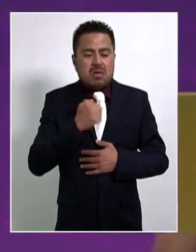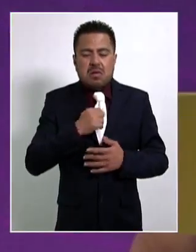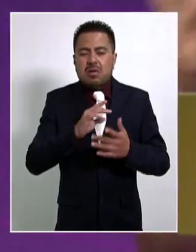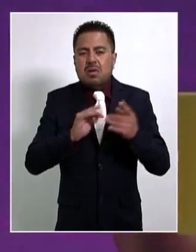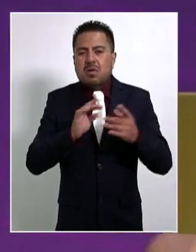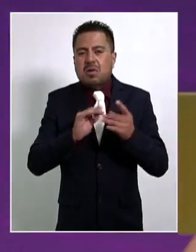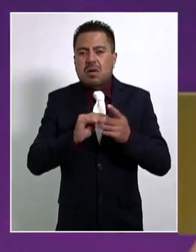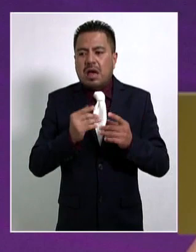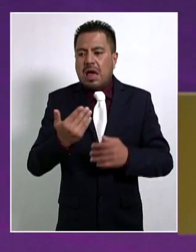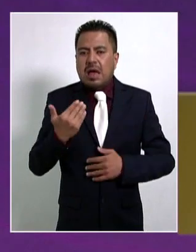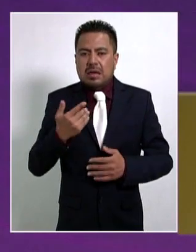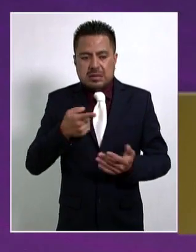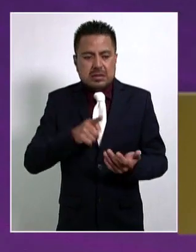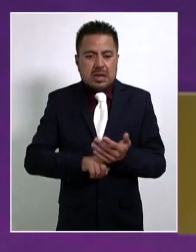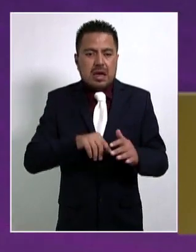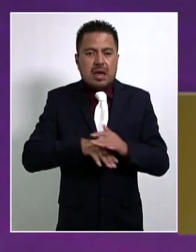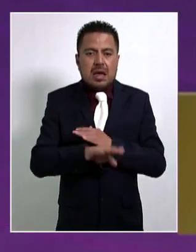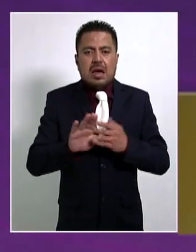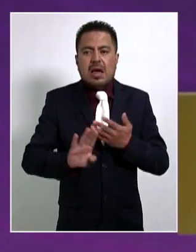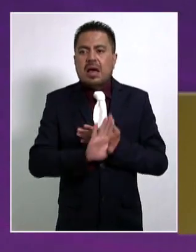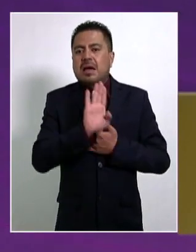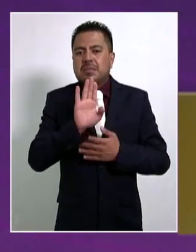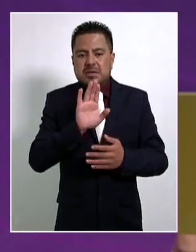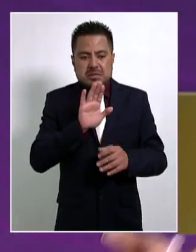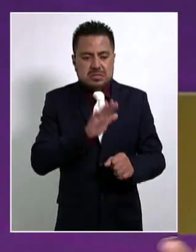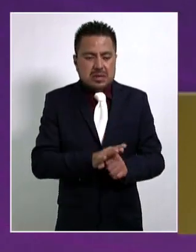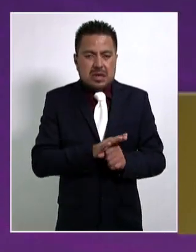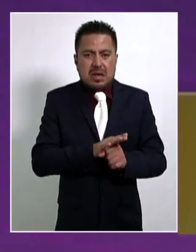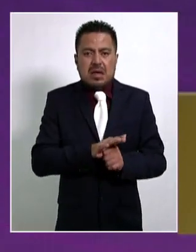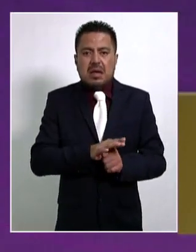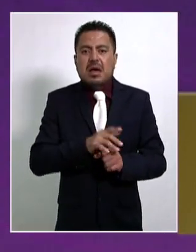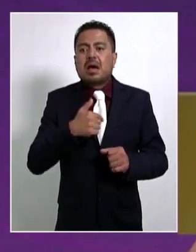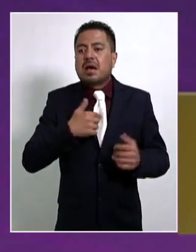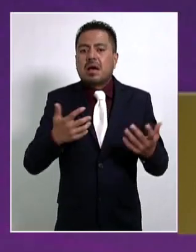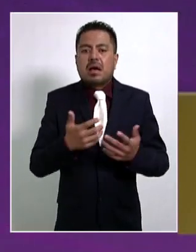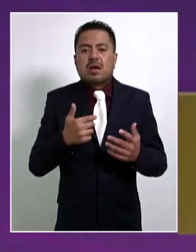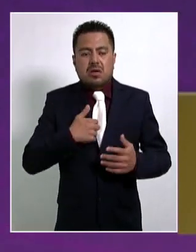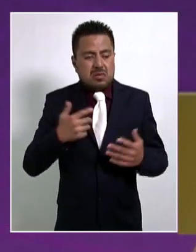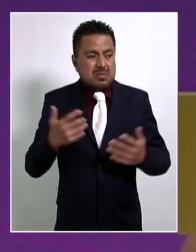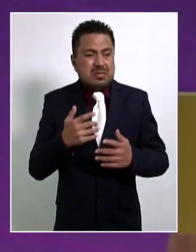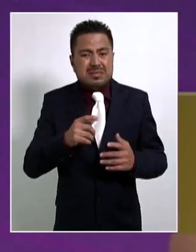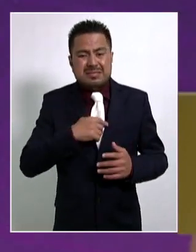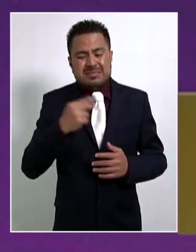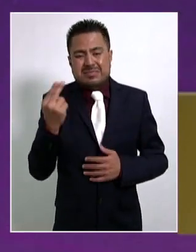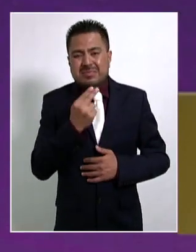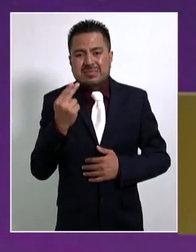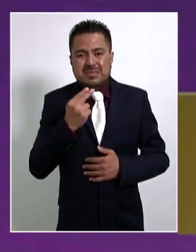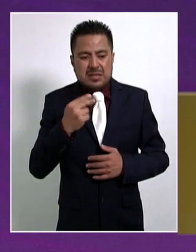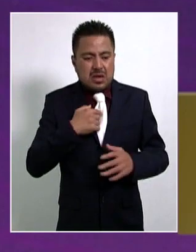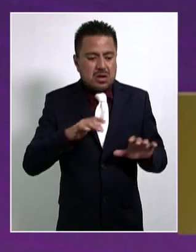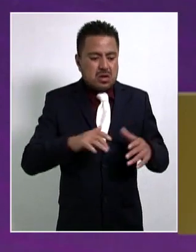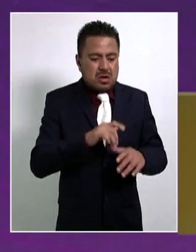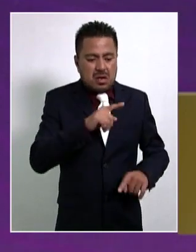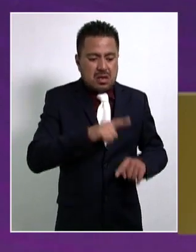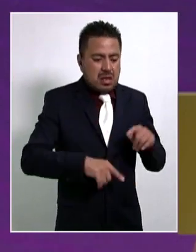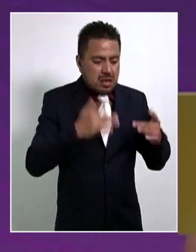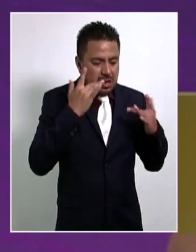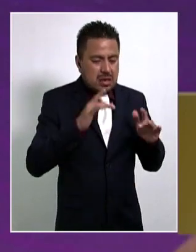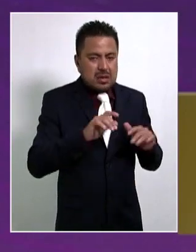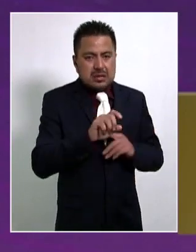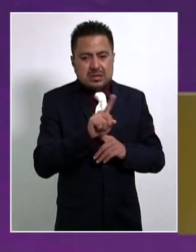un poco, antes de pasar al tema de Almas Cautivas, que en mi caso, por ejemplo, yo tuve que emigrar de mi comunidad, que es